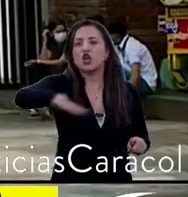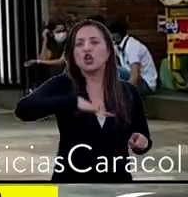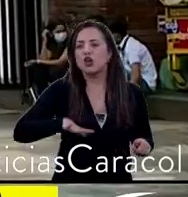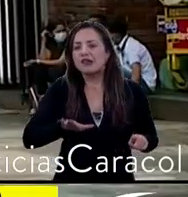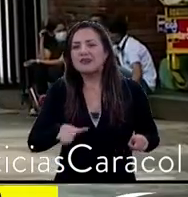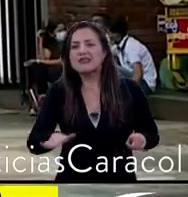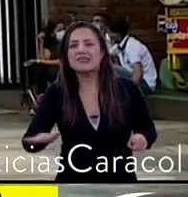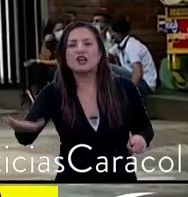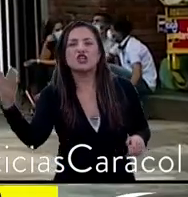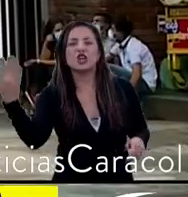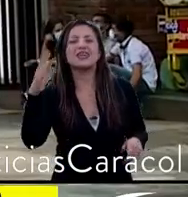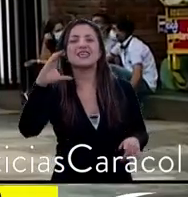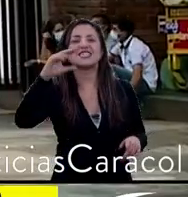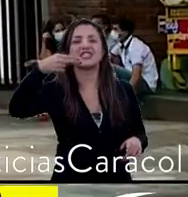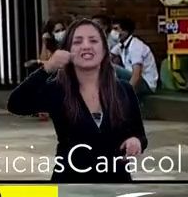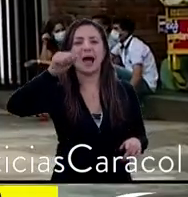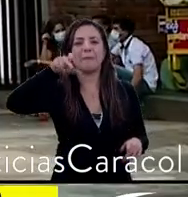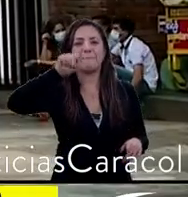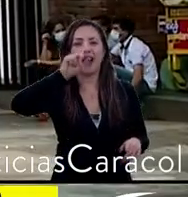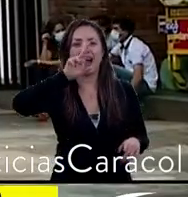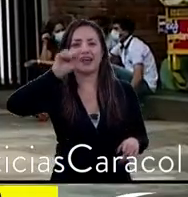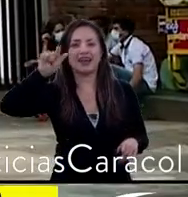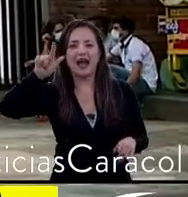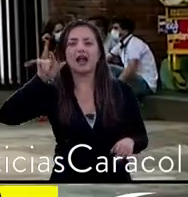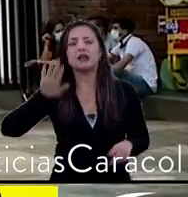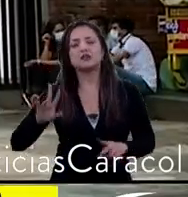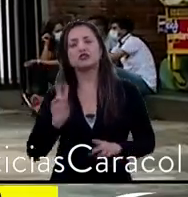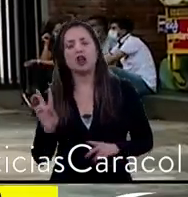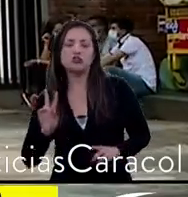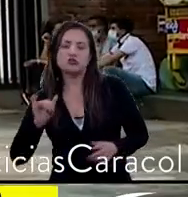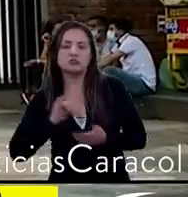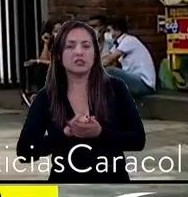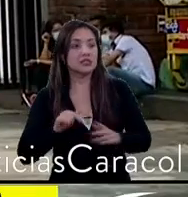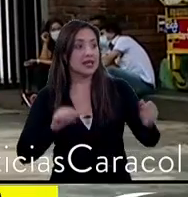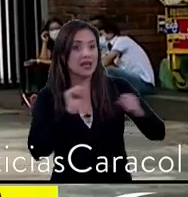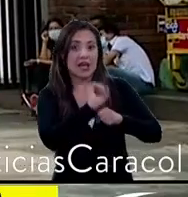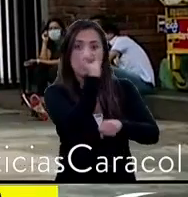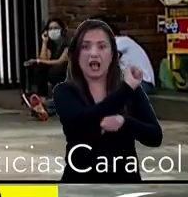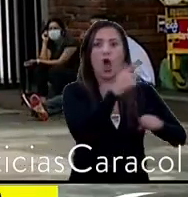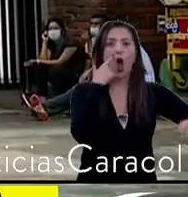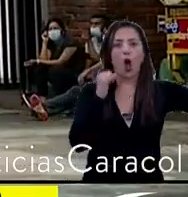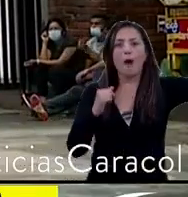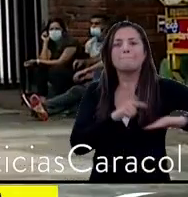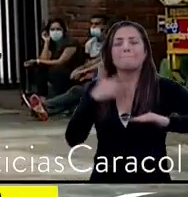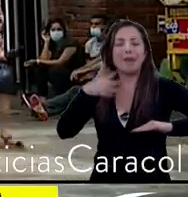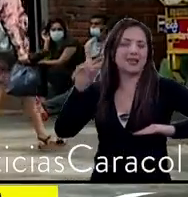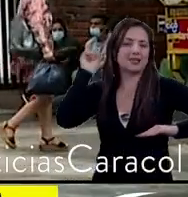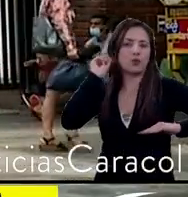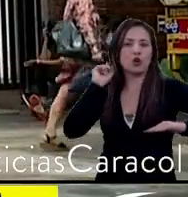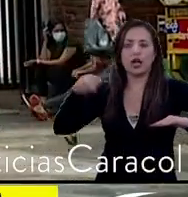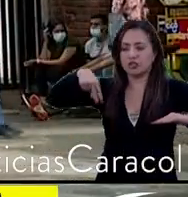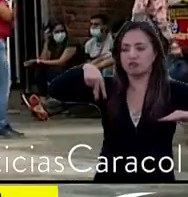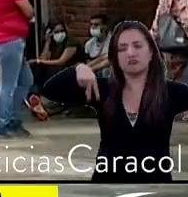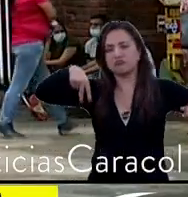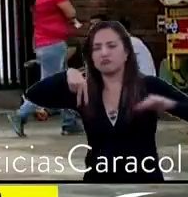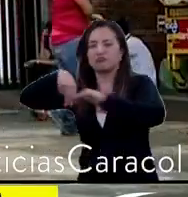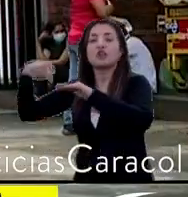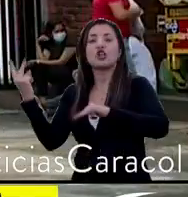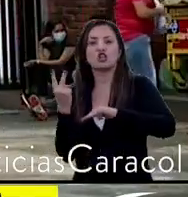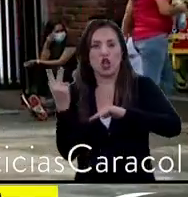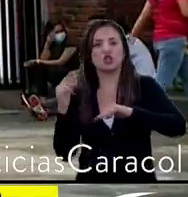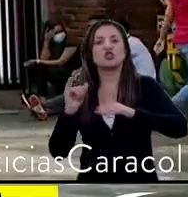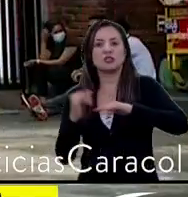las autoridades, un hombre, al parecer en estado de embriaguez, los arrolló para evadir dicho control. Los uniformados